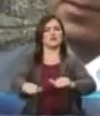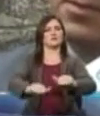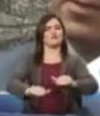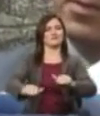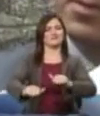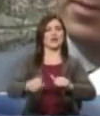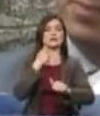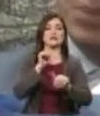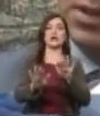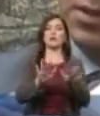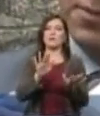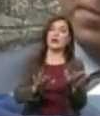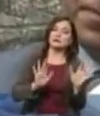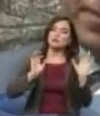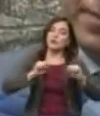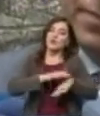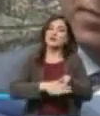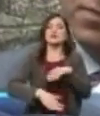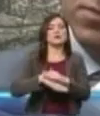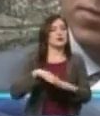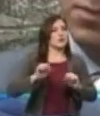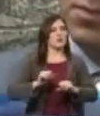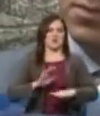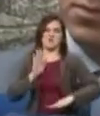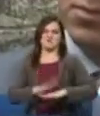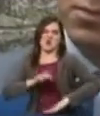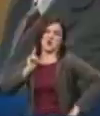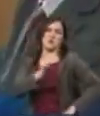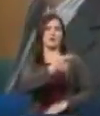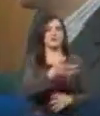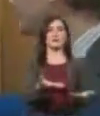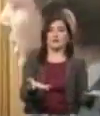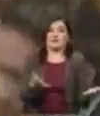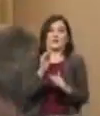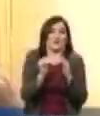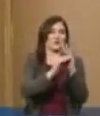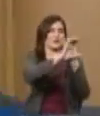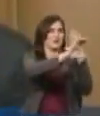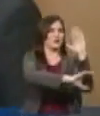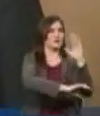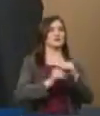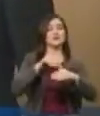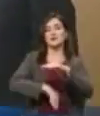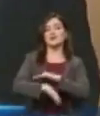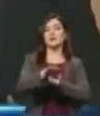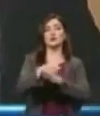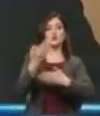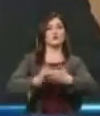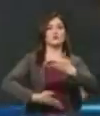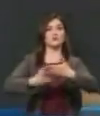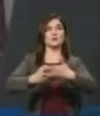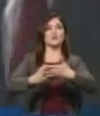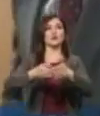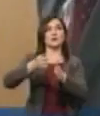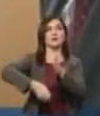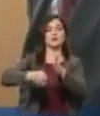exigía presumir la inocencia. Esa presunción de culpabilidad rompe el orden constitucional. Tras el ingreso del documento, se realizó el sorteo para el conocimiento del